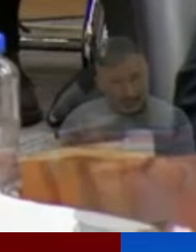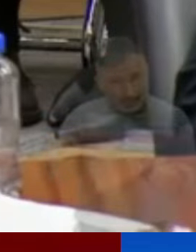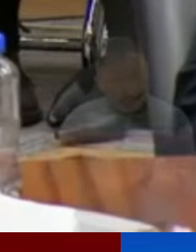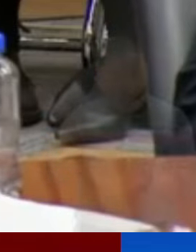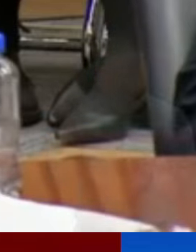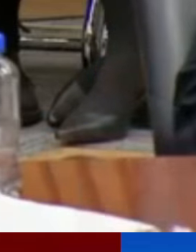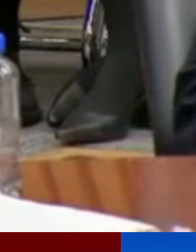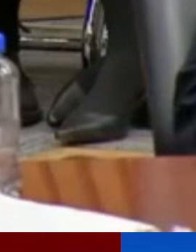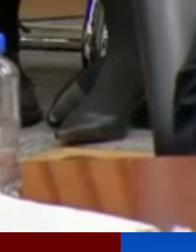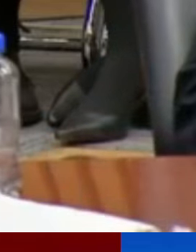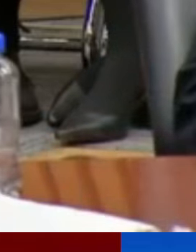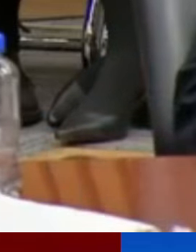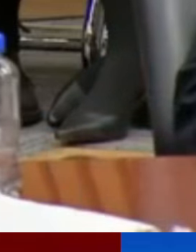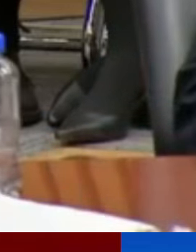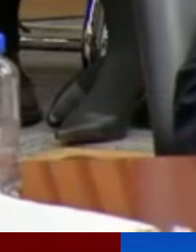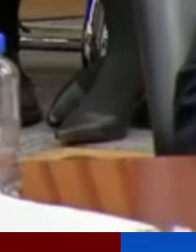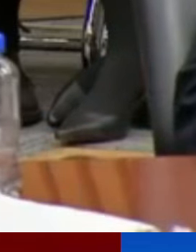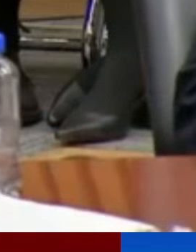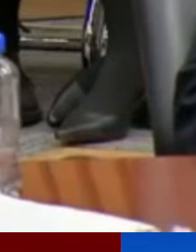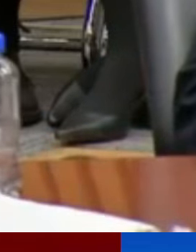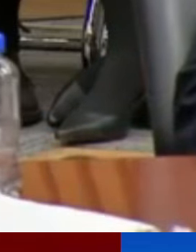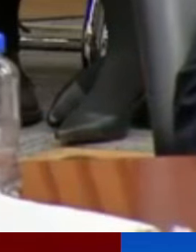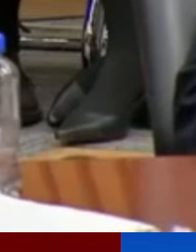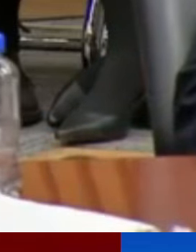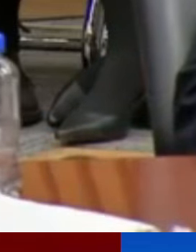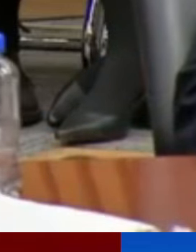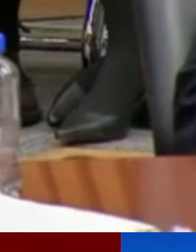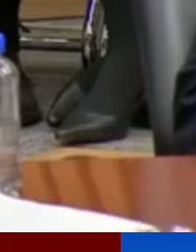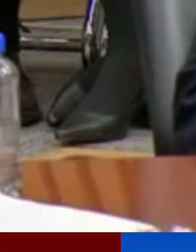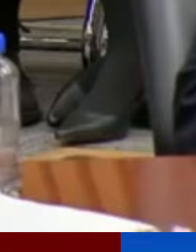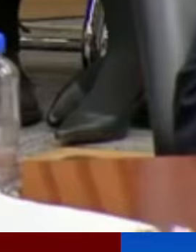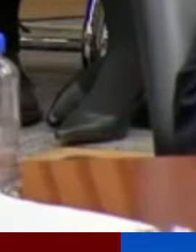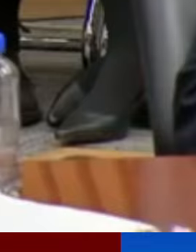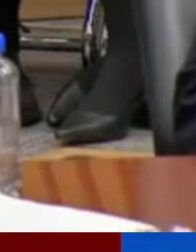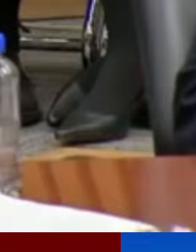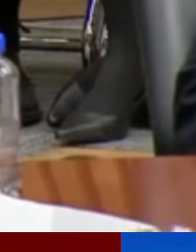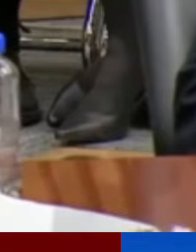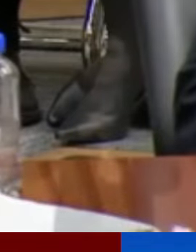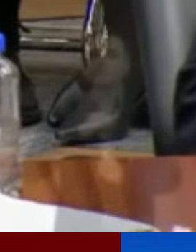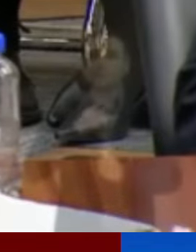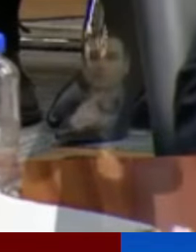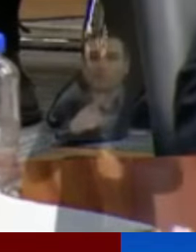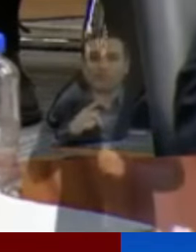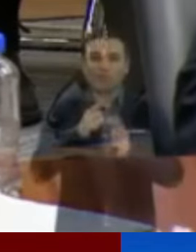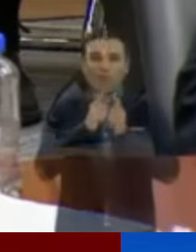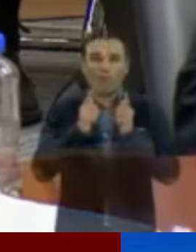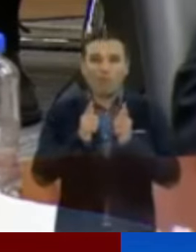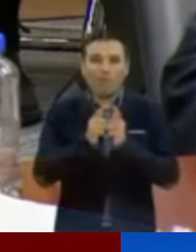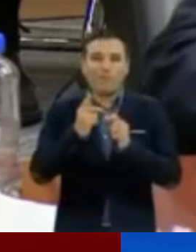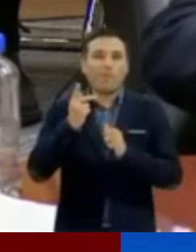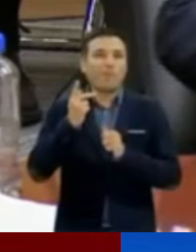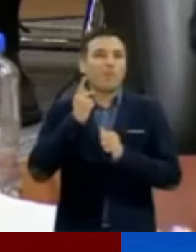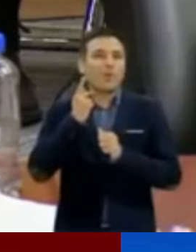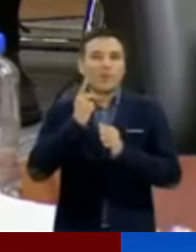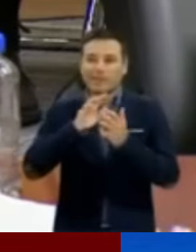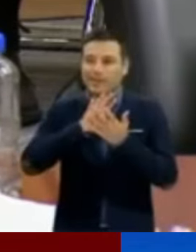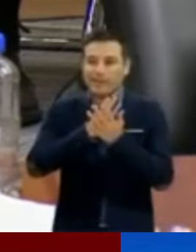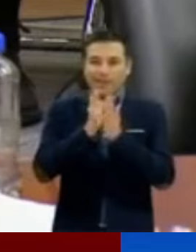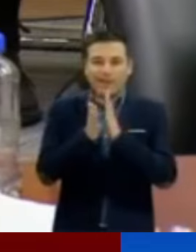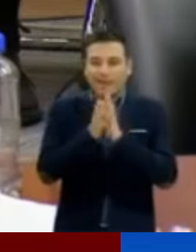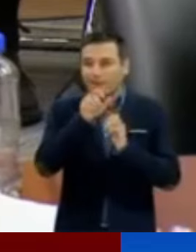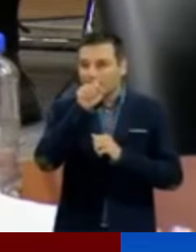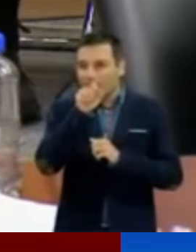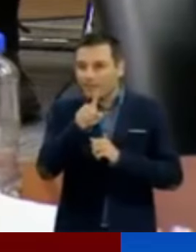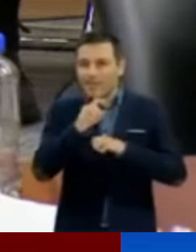a la política. Tiene una red de relaciones políticas, de